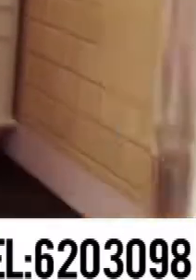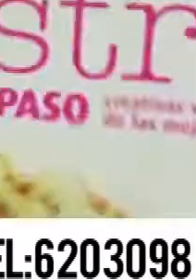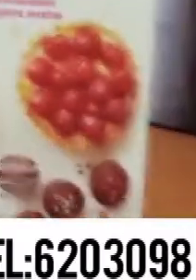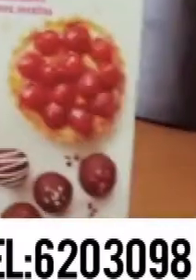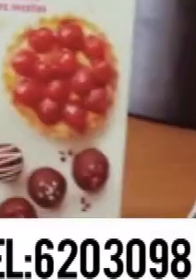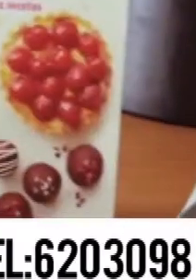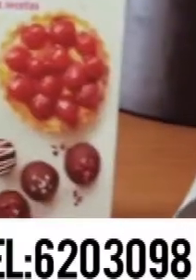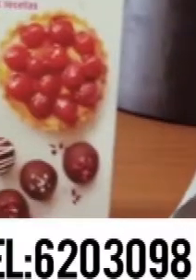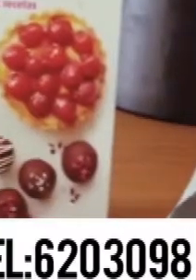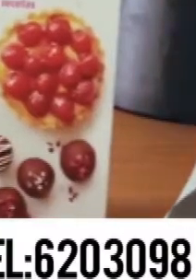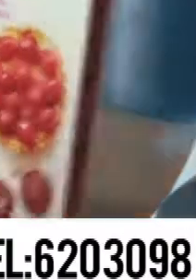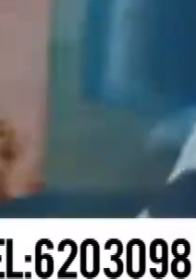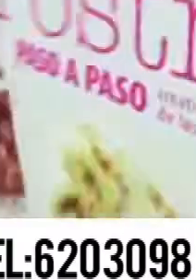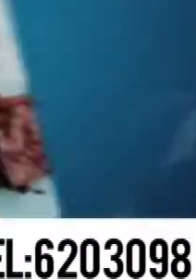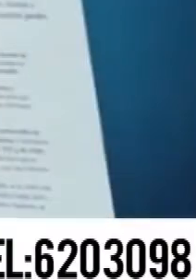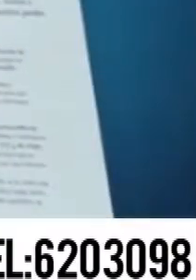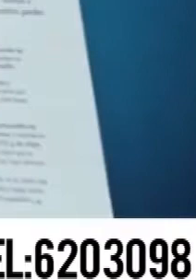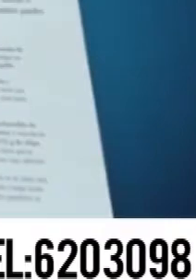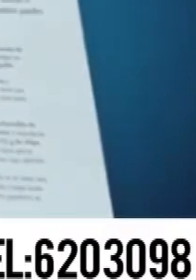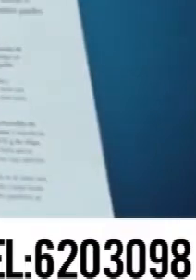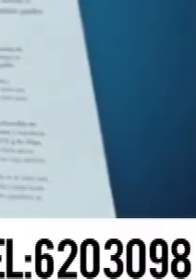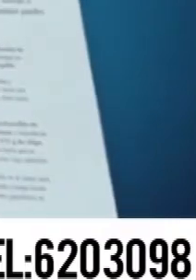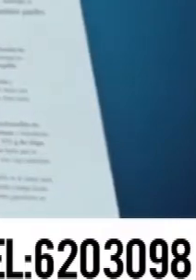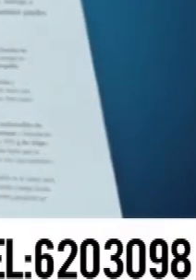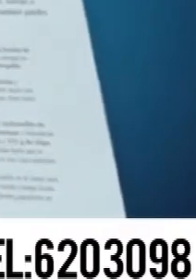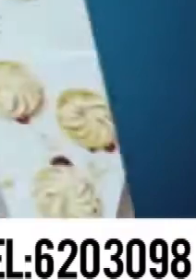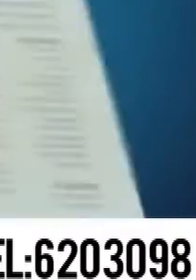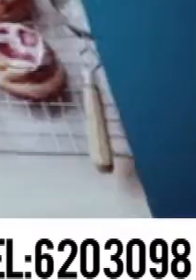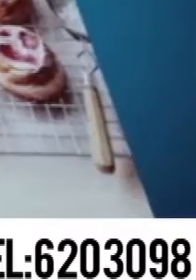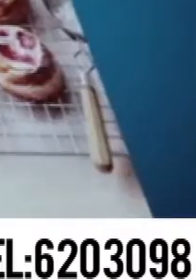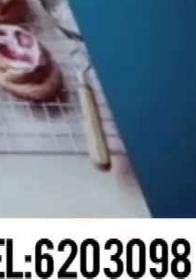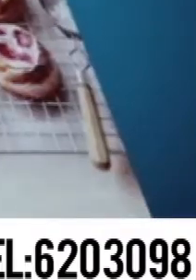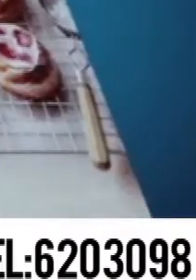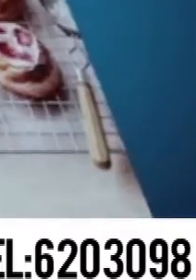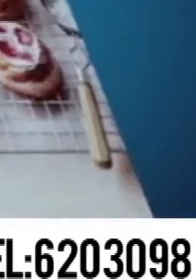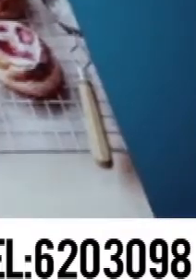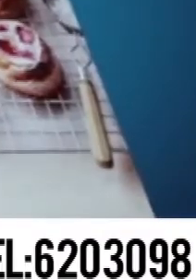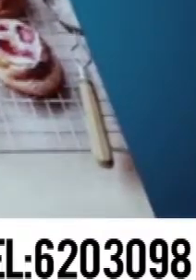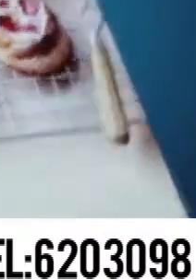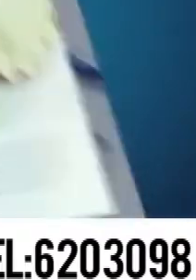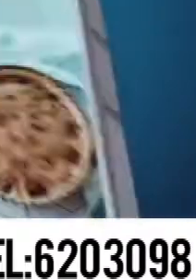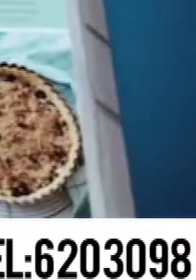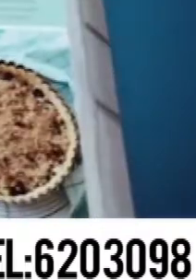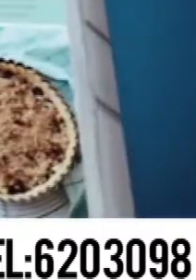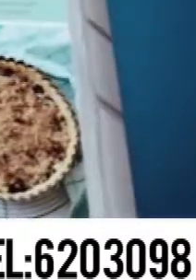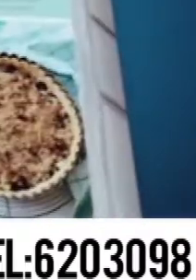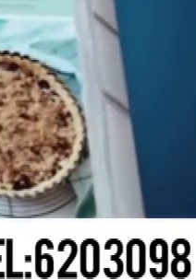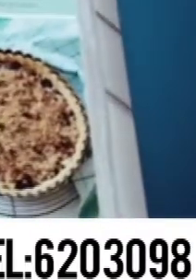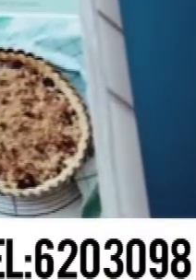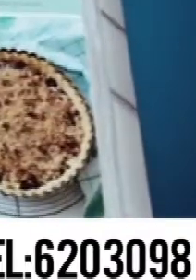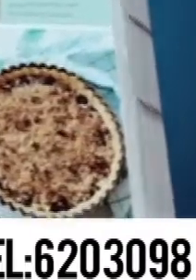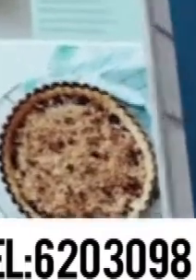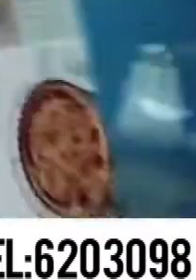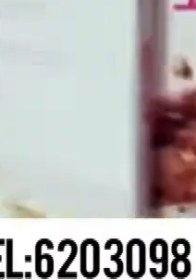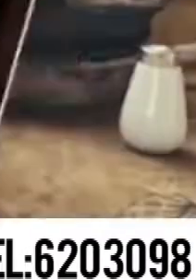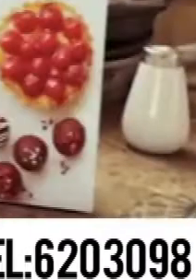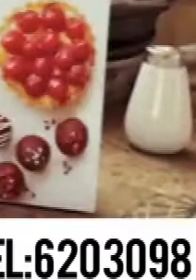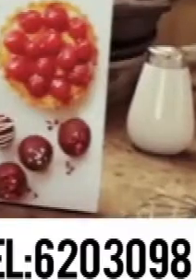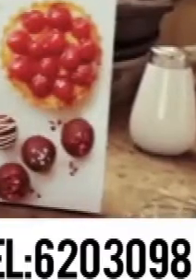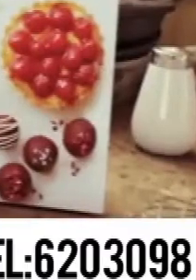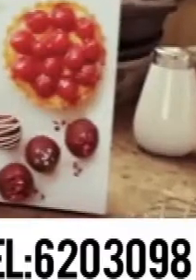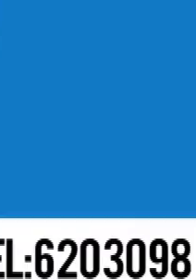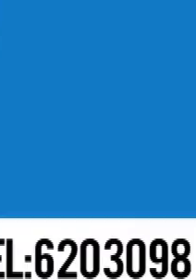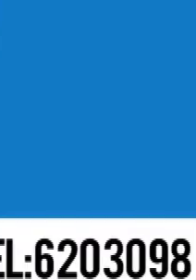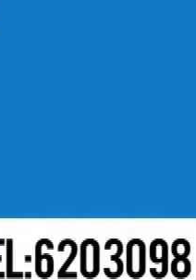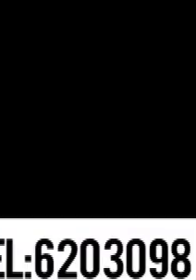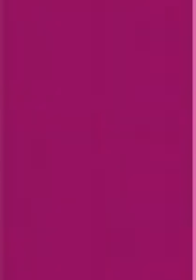Ahora será un dulce hogar. Postres paso a paso del tiempo. Calientes, fríos y helados. También libres de gluten y azúcar. Todos los domingos desde el 5